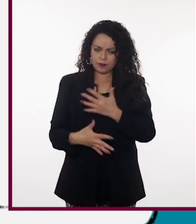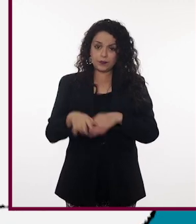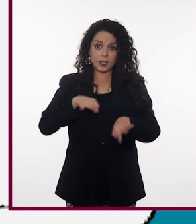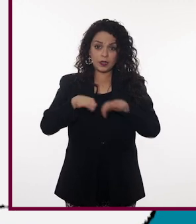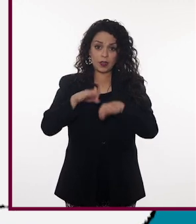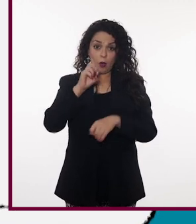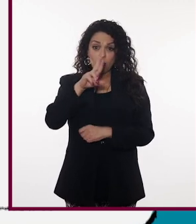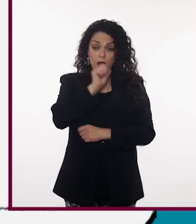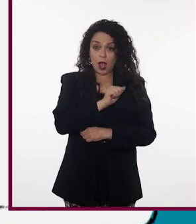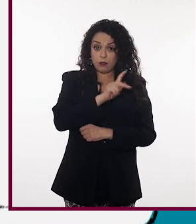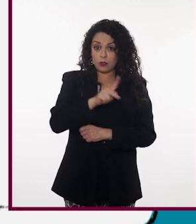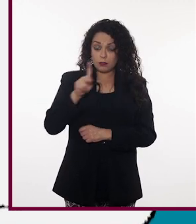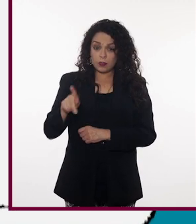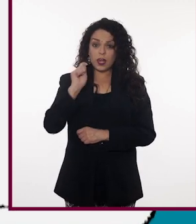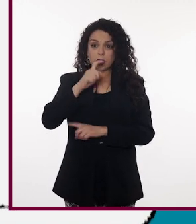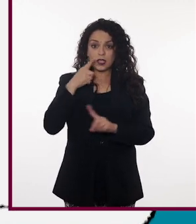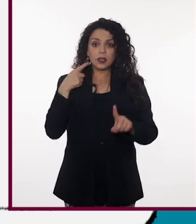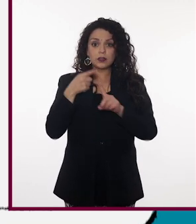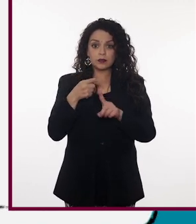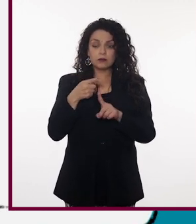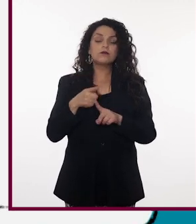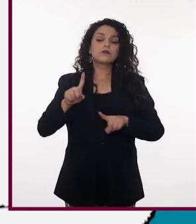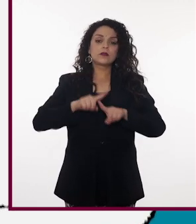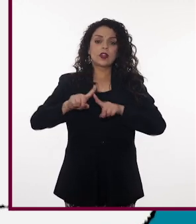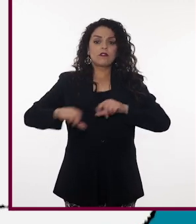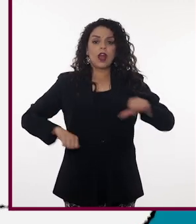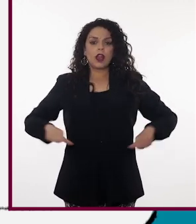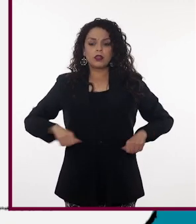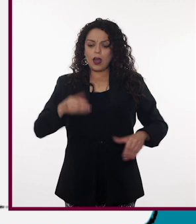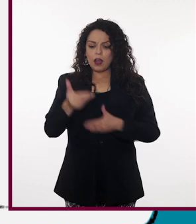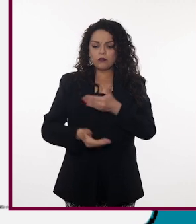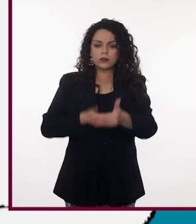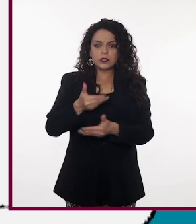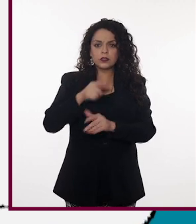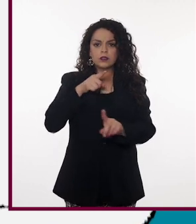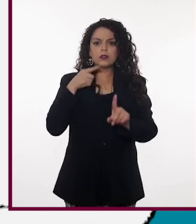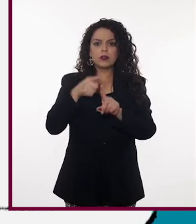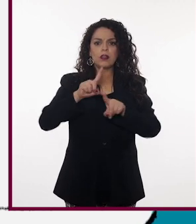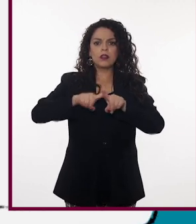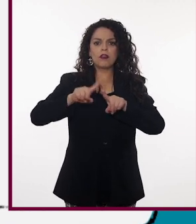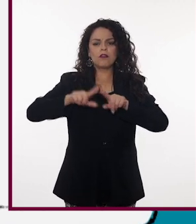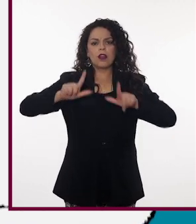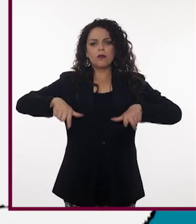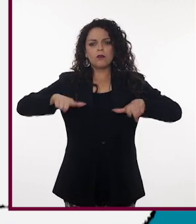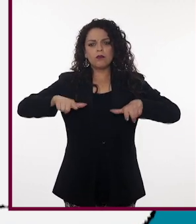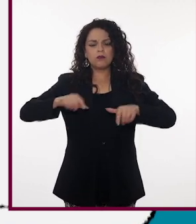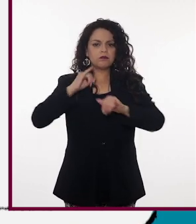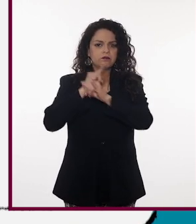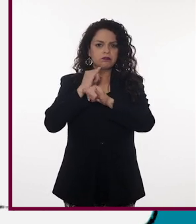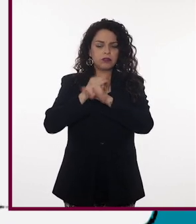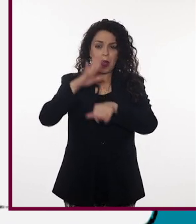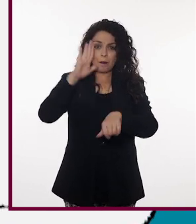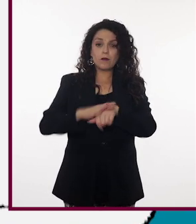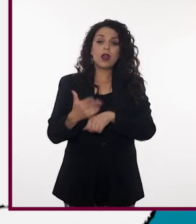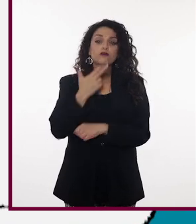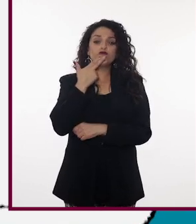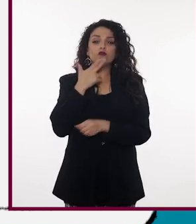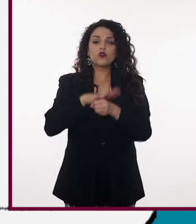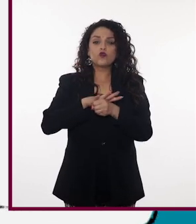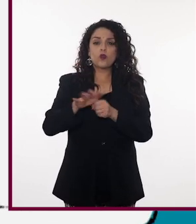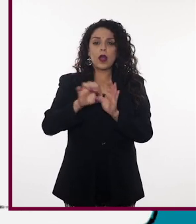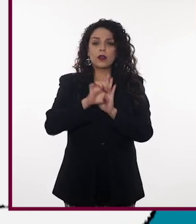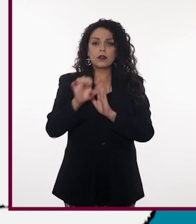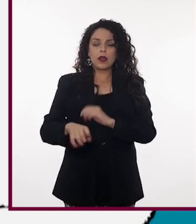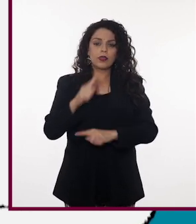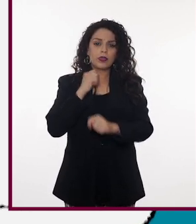de aplicaciones se refiere a actividades o servicios que se dan a través de plataformas digitales. Entre las más comunes se